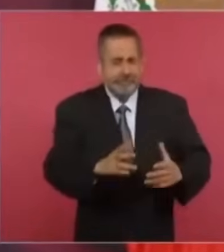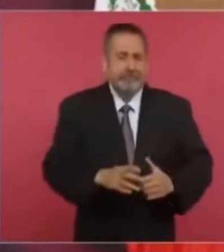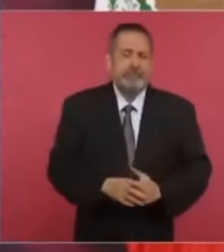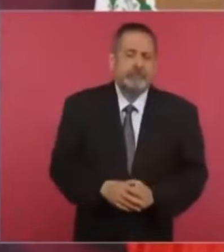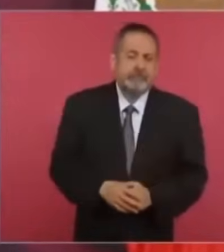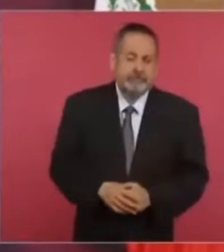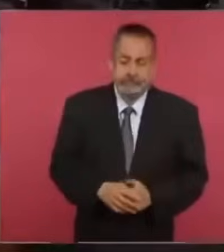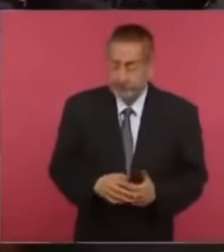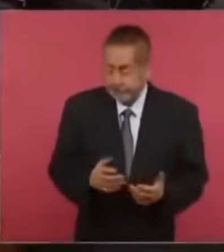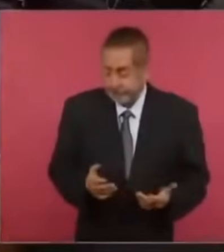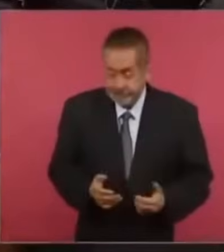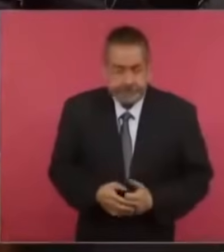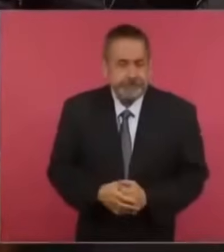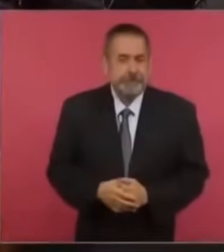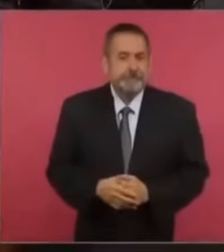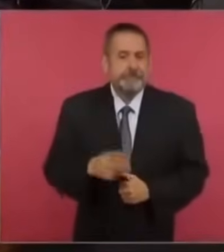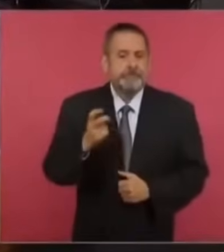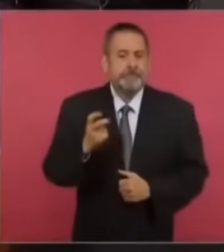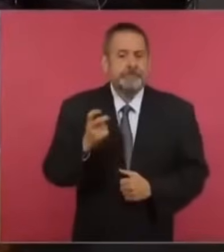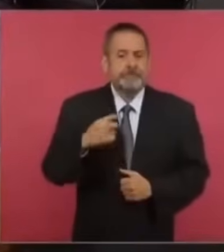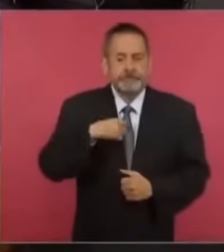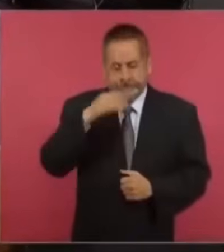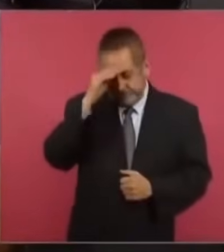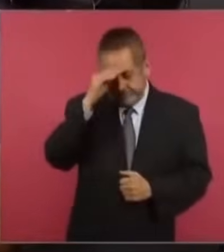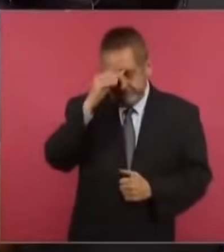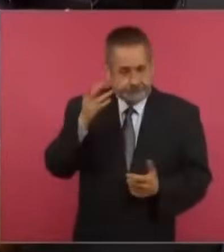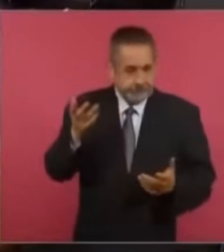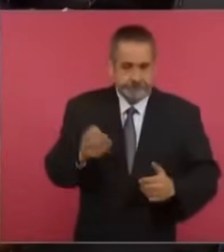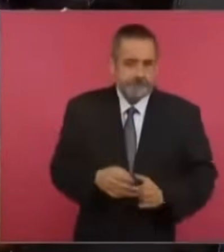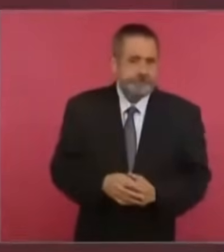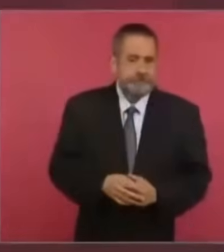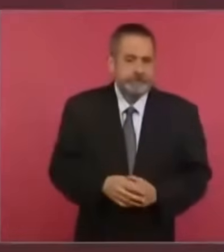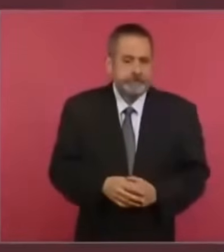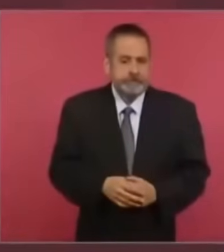Por eso yo no sé cómo